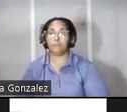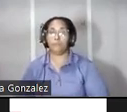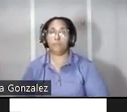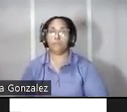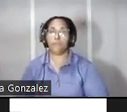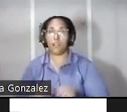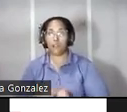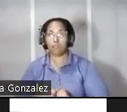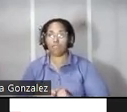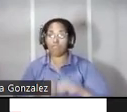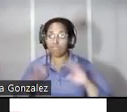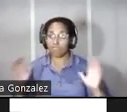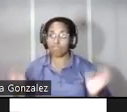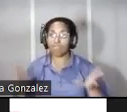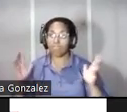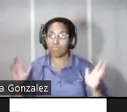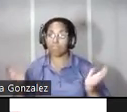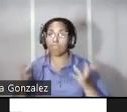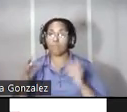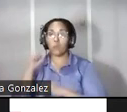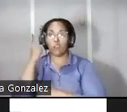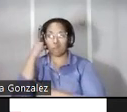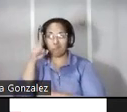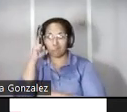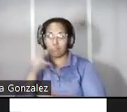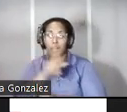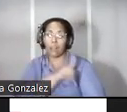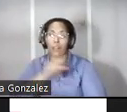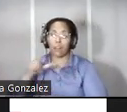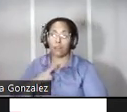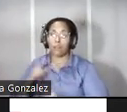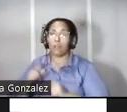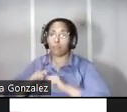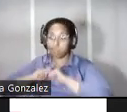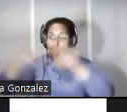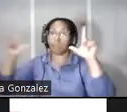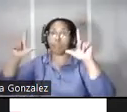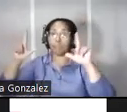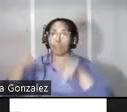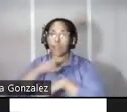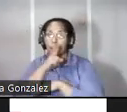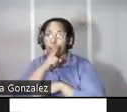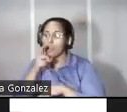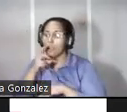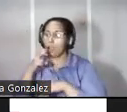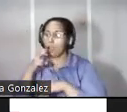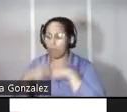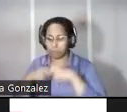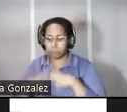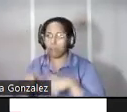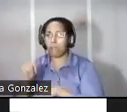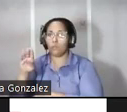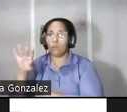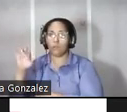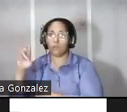gran estímulo para que la legislatura despierte a la realidad de la magnitud del problema de la tuberculosis